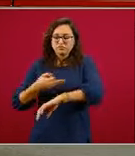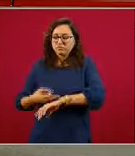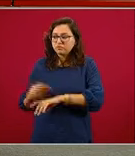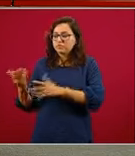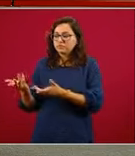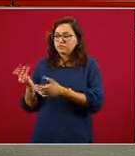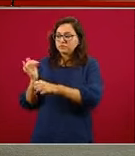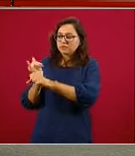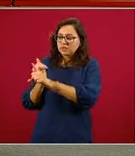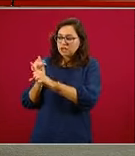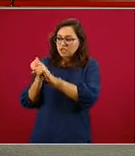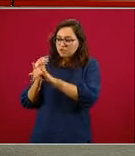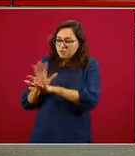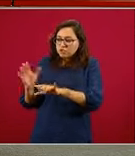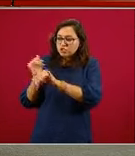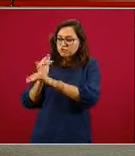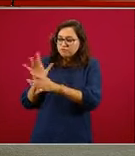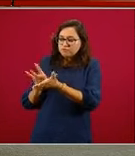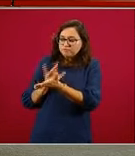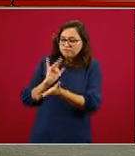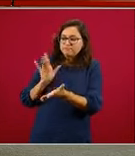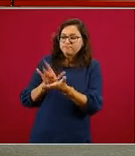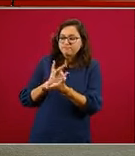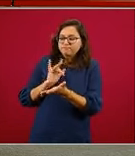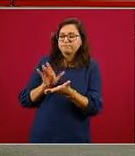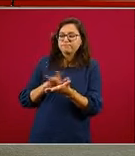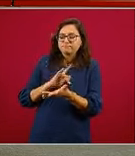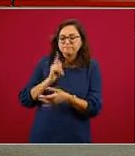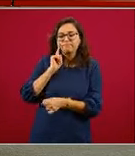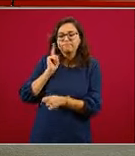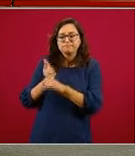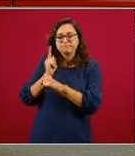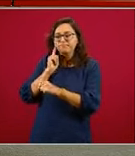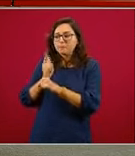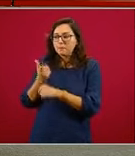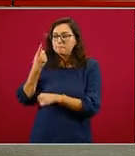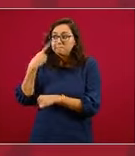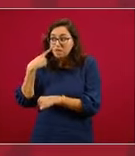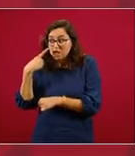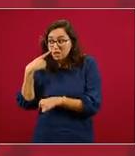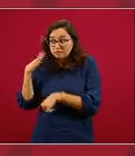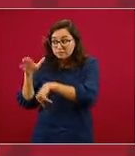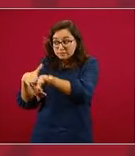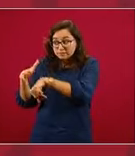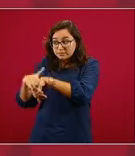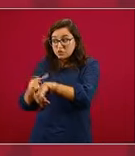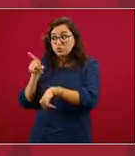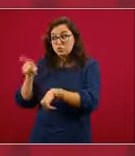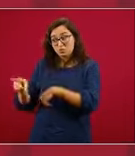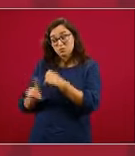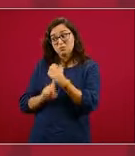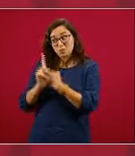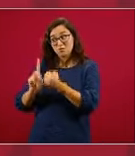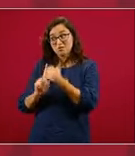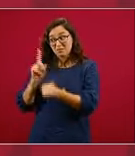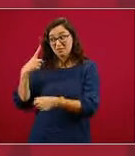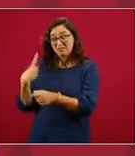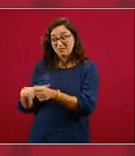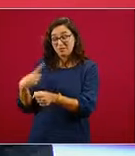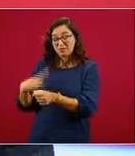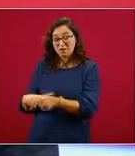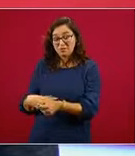nosotros vamos elevando la motivación de este sujeto precisamente para que se dé cuenta cómo está metido en un problema. Cuando hay